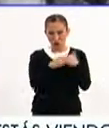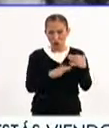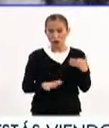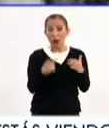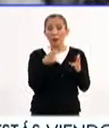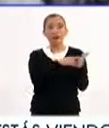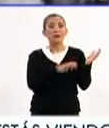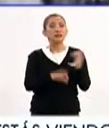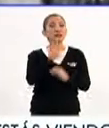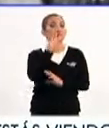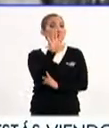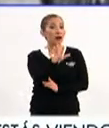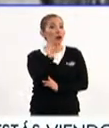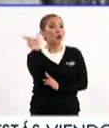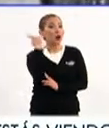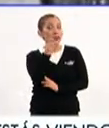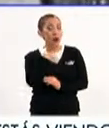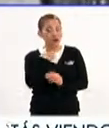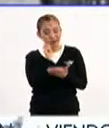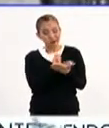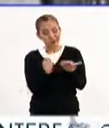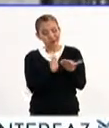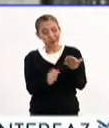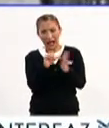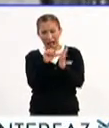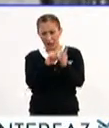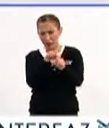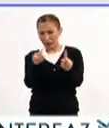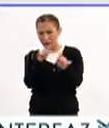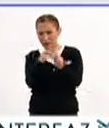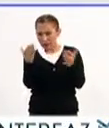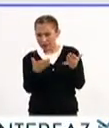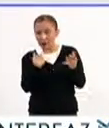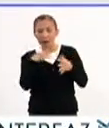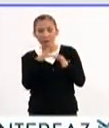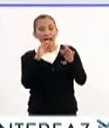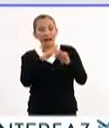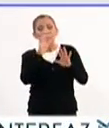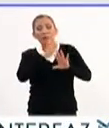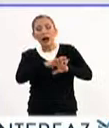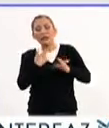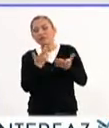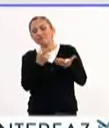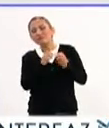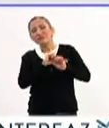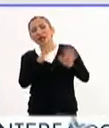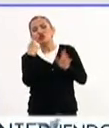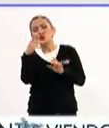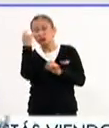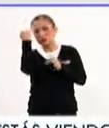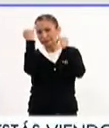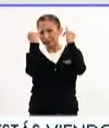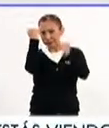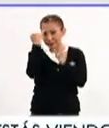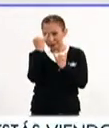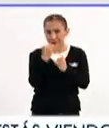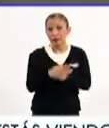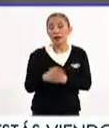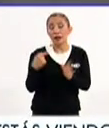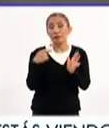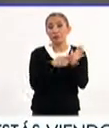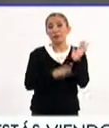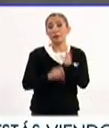fue 1905, cuando publicó una serie de artículos en los que exponía los principales argumentos de sus teorías.